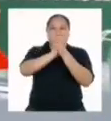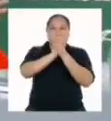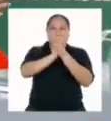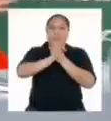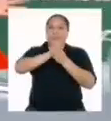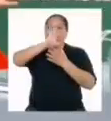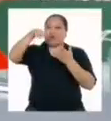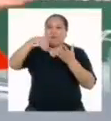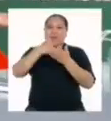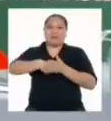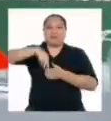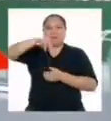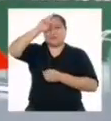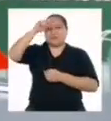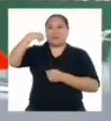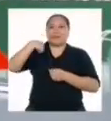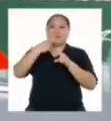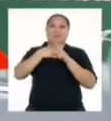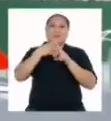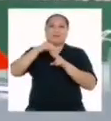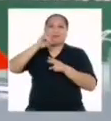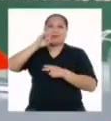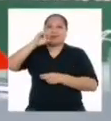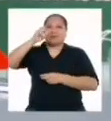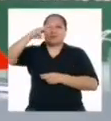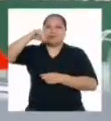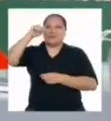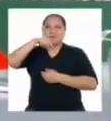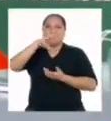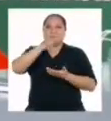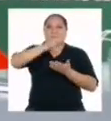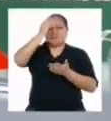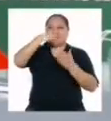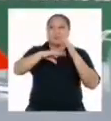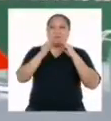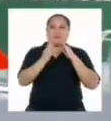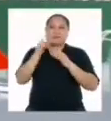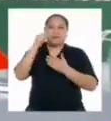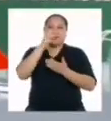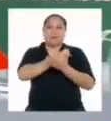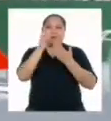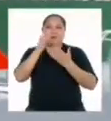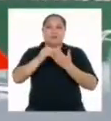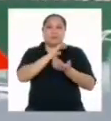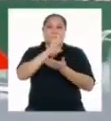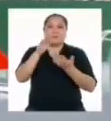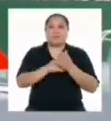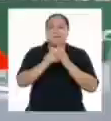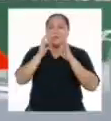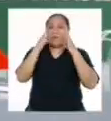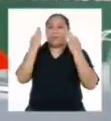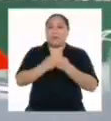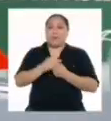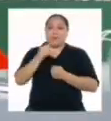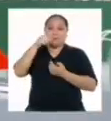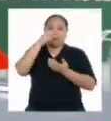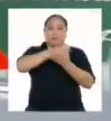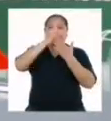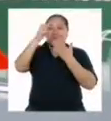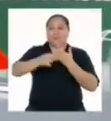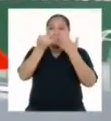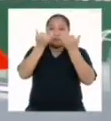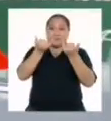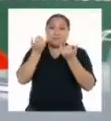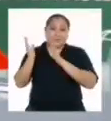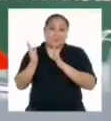Amigas y amigos de todo el Perú, yo soy Yeremis Rebaza y esto es Aprendo en Casa, un programa para toda la familia. Y en el programa